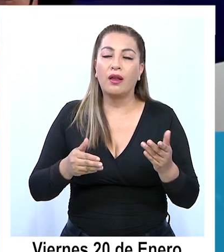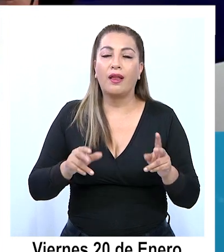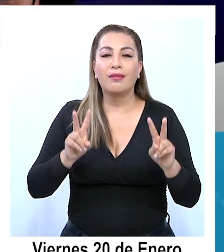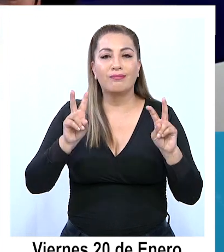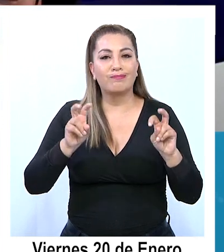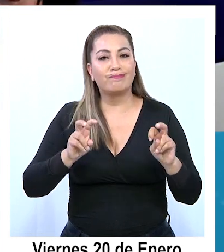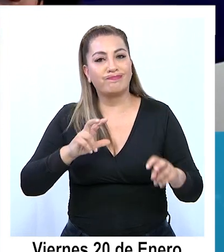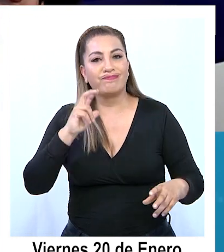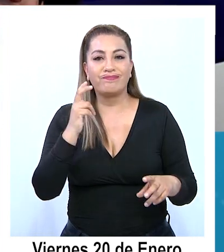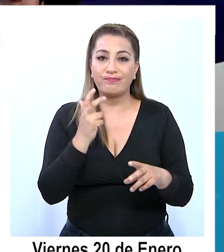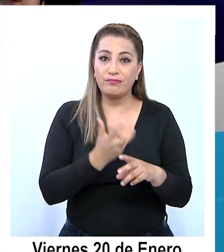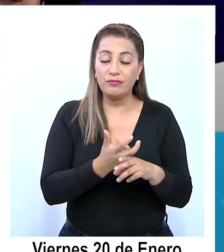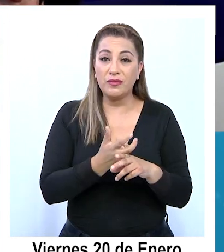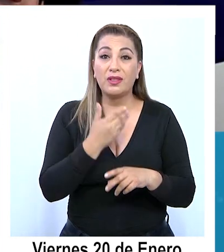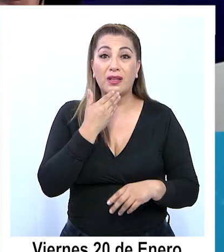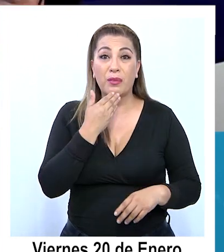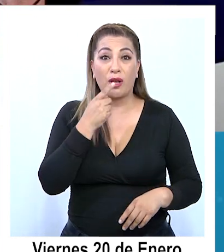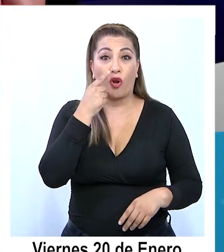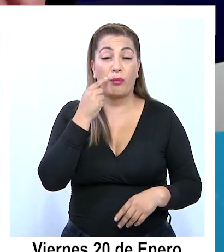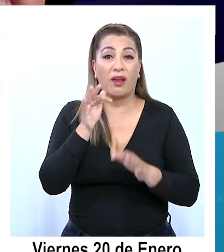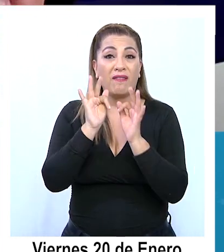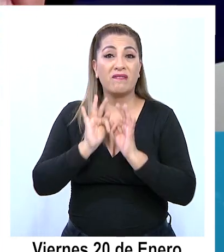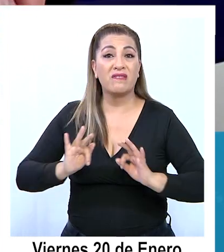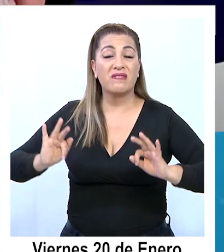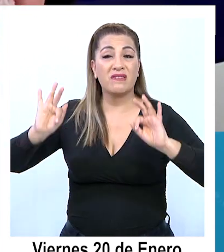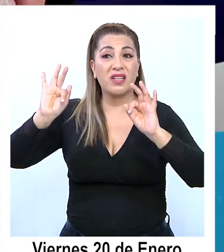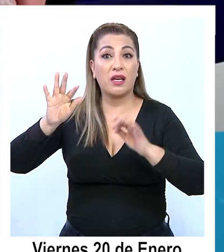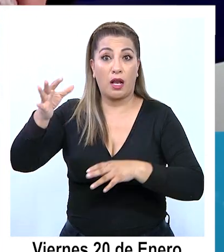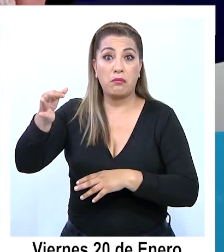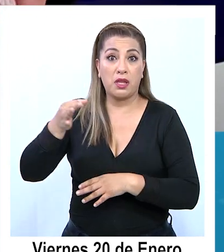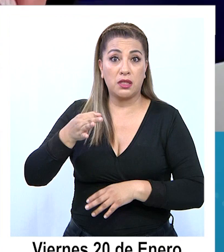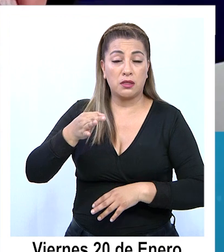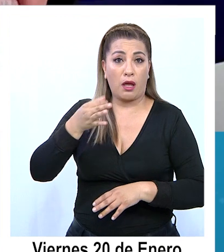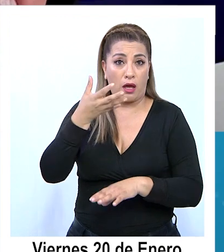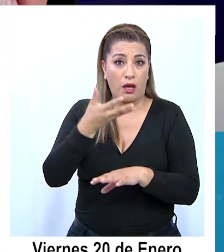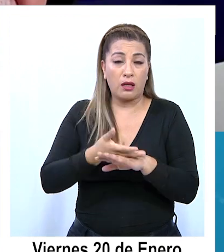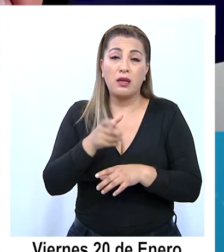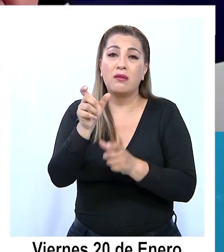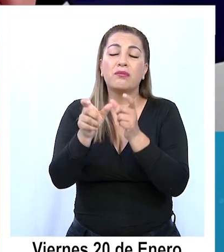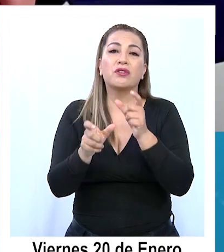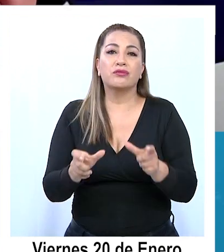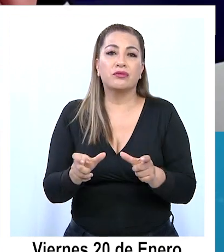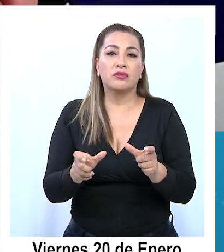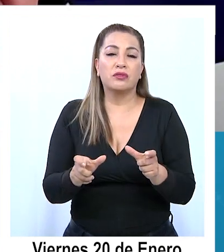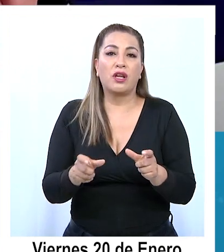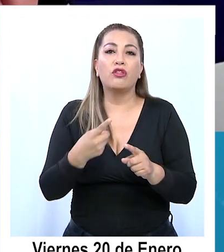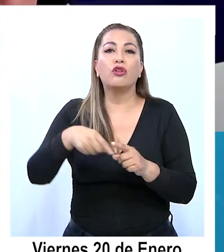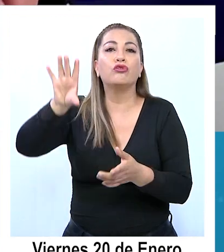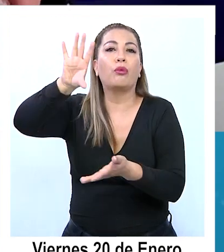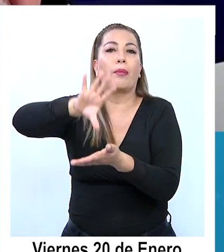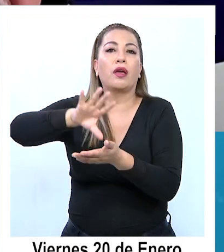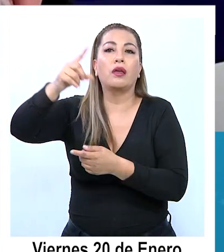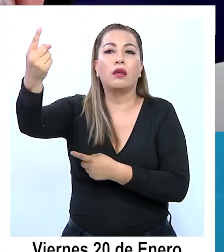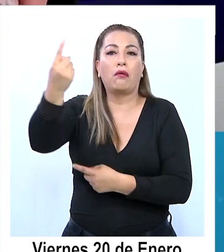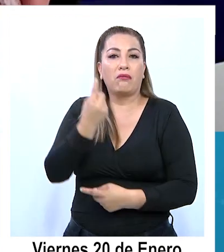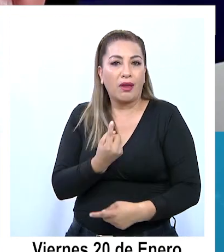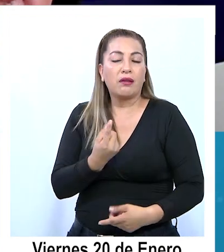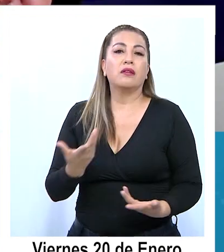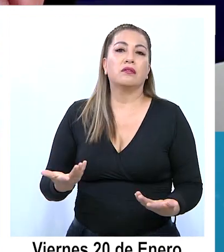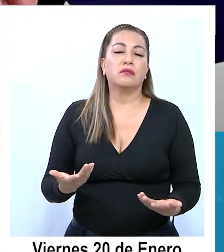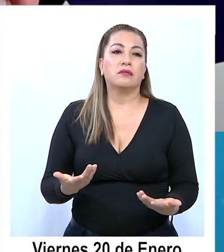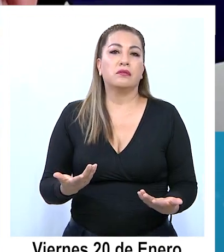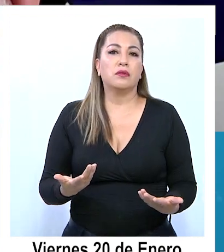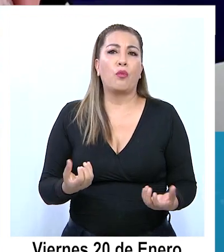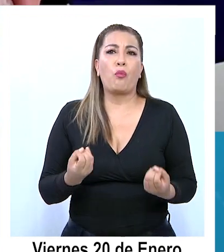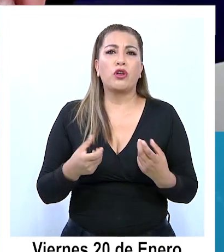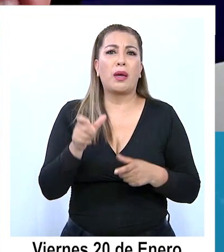dice el fiscal también Arancibia, son personas, digamos, provenientes del extranjero, digamos, migrantes. Pasó